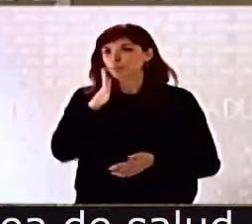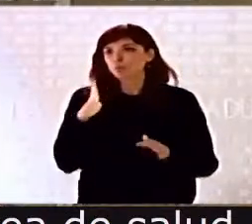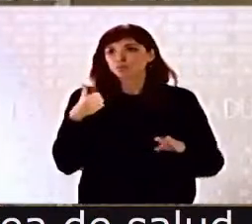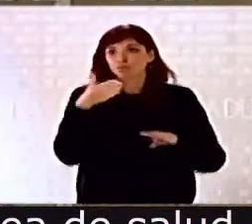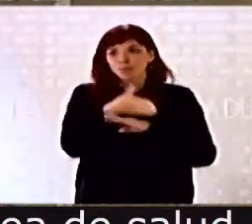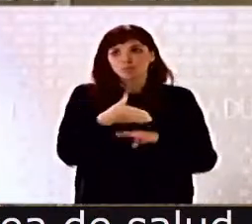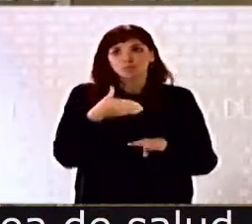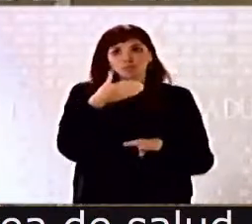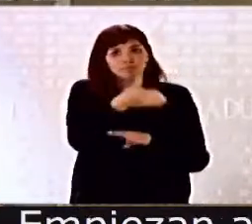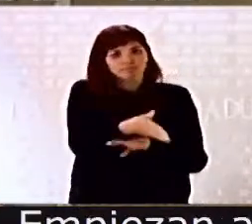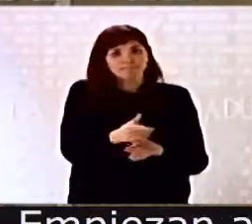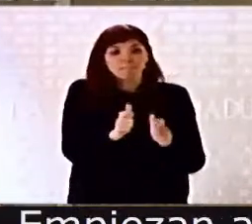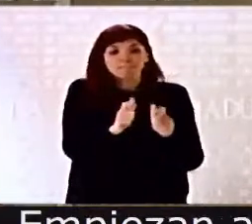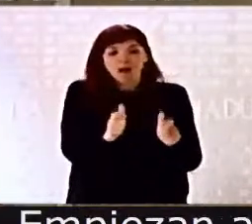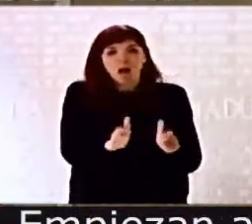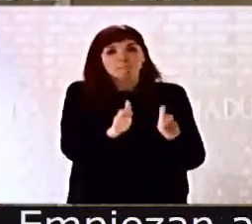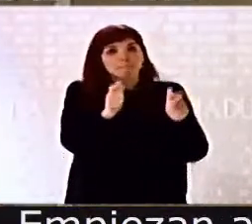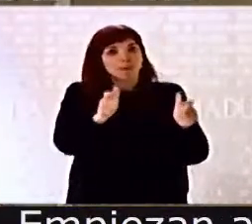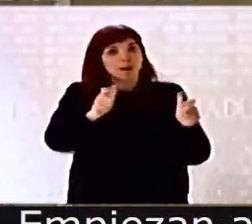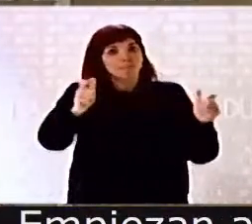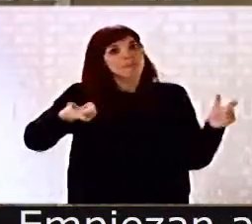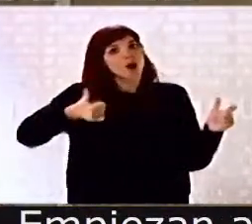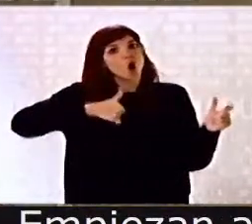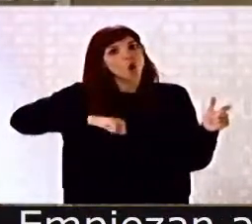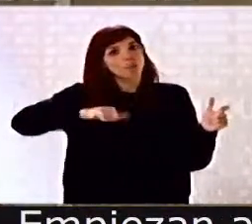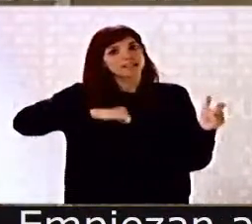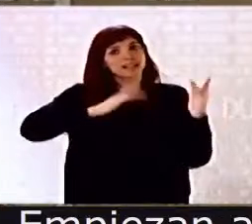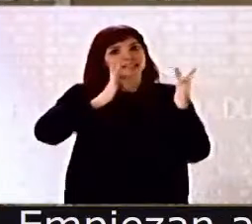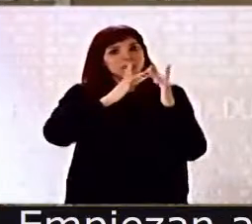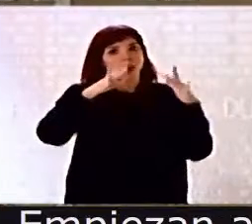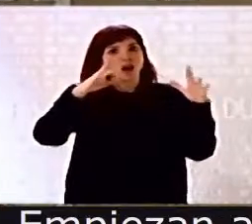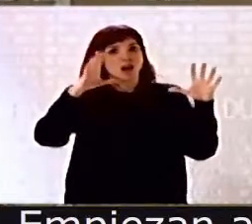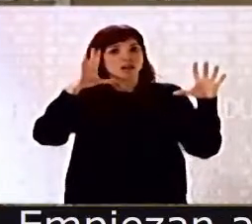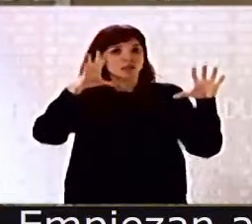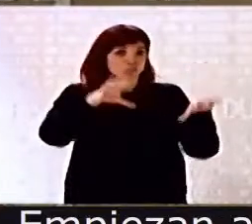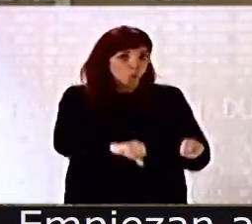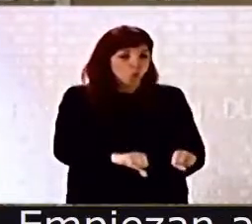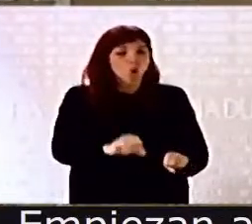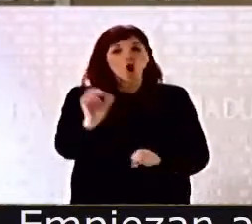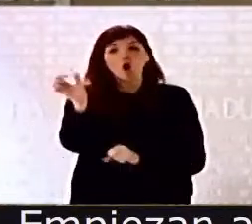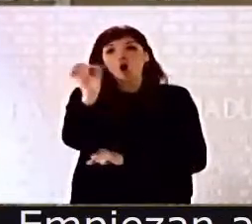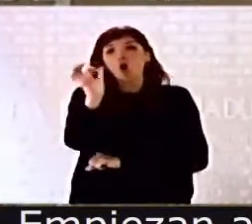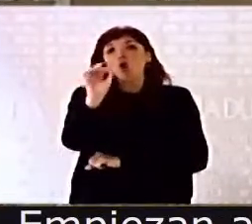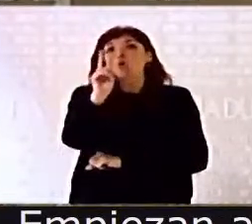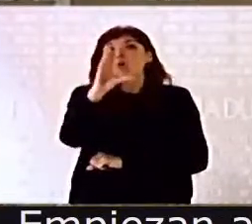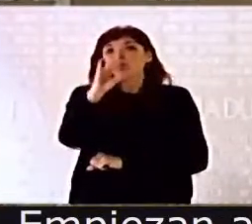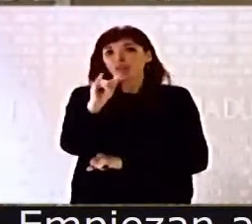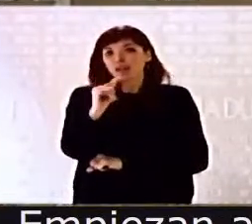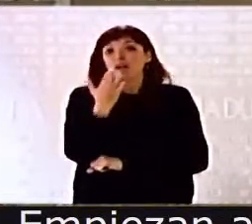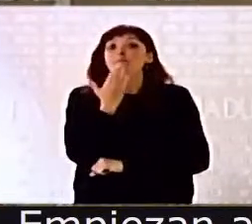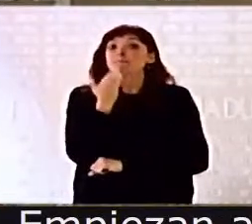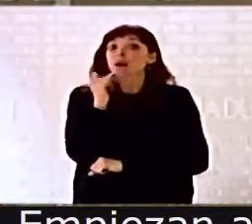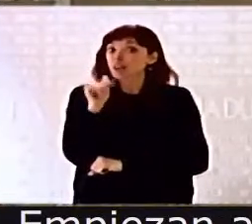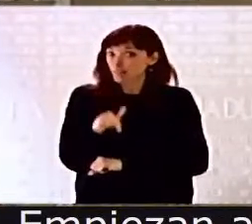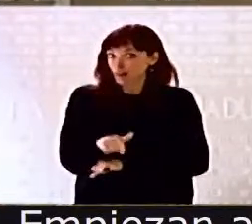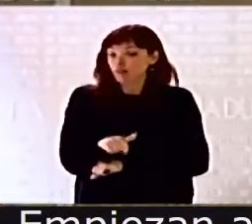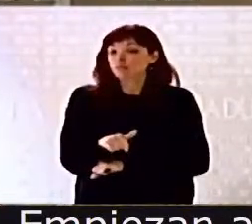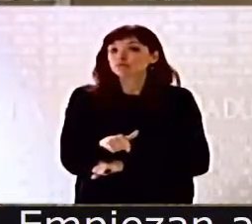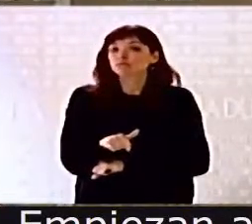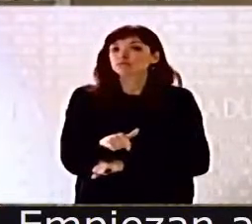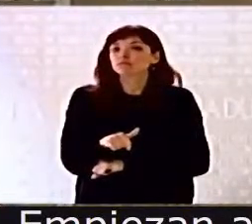hospitalaria un poquito más elevada en cuanto a camas de agudo y en cuanto a UCIs. Me estoy refiriendo a Mérida